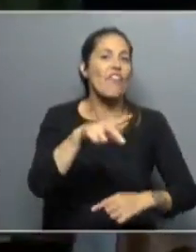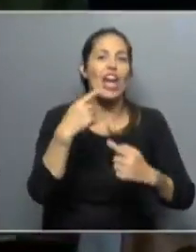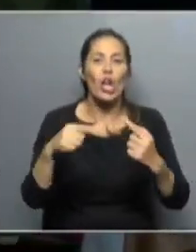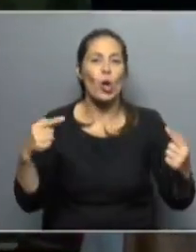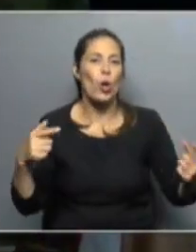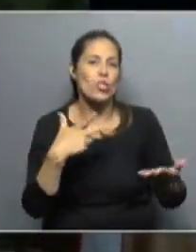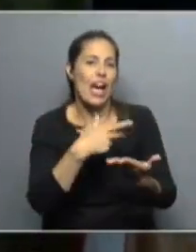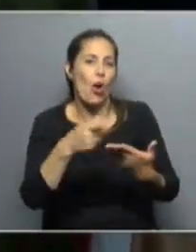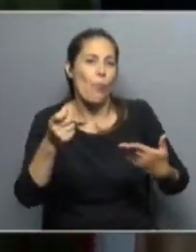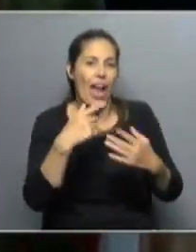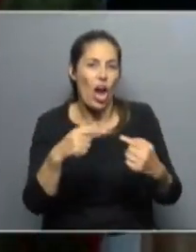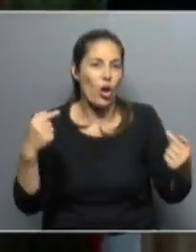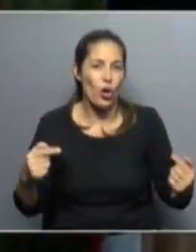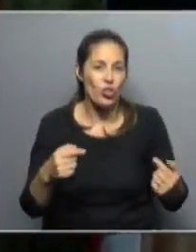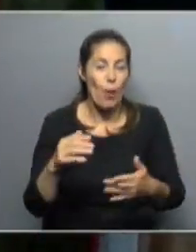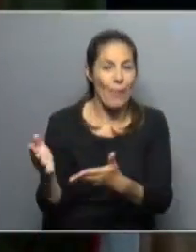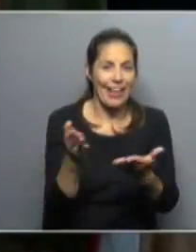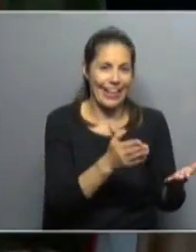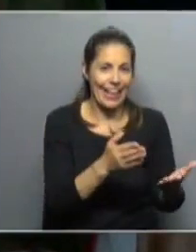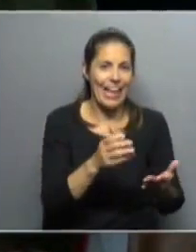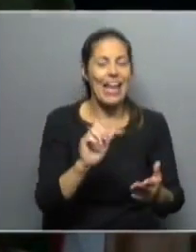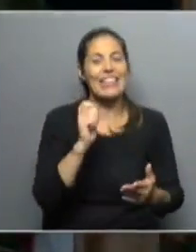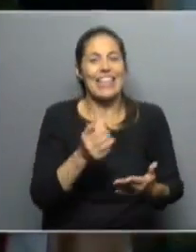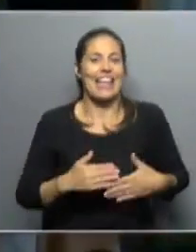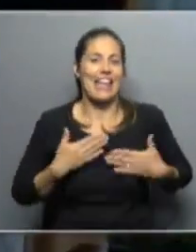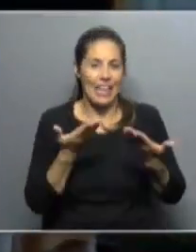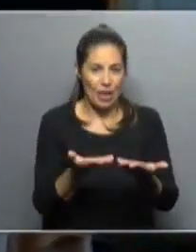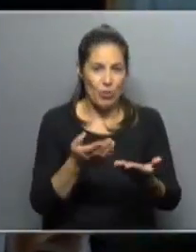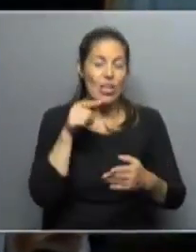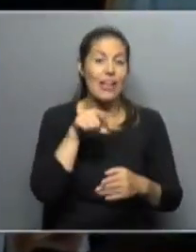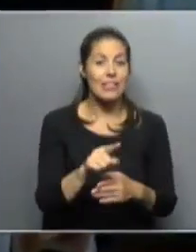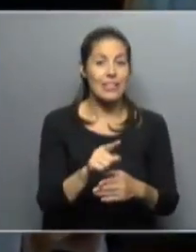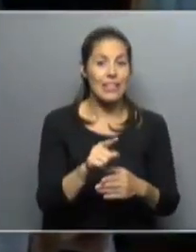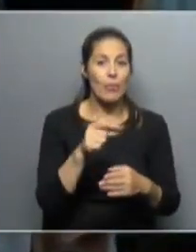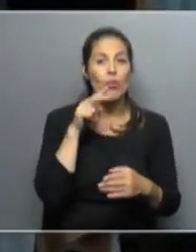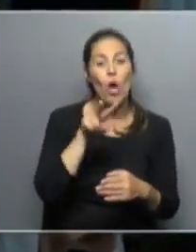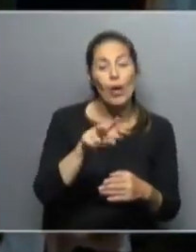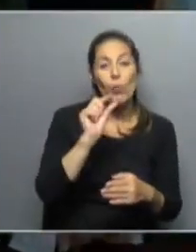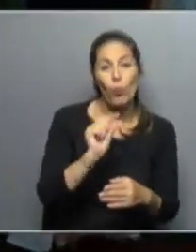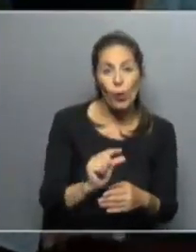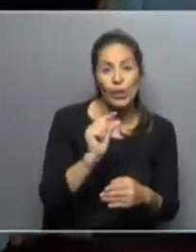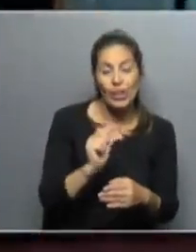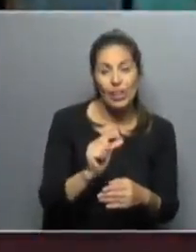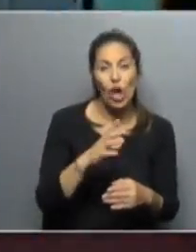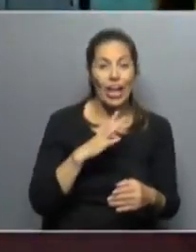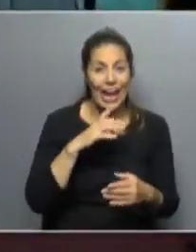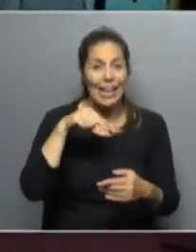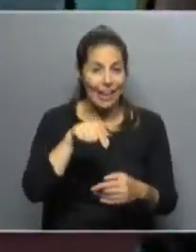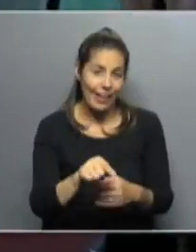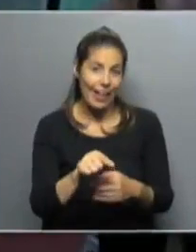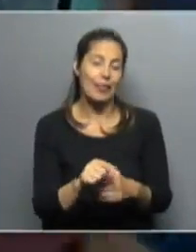a comprar cosas para regalar a quienes queremos. Así que bueno, vamos a ver un poquito qué tenemos por